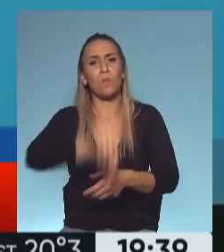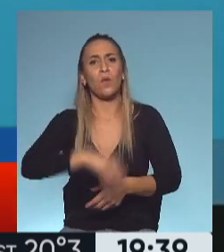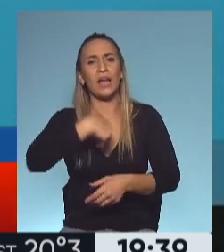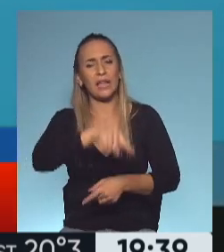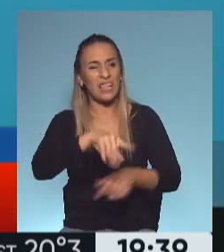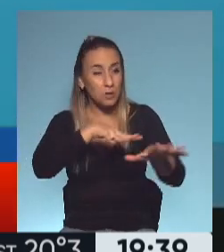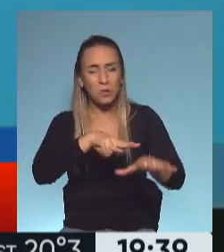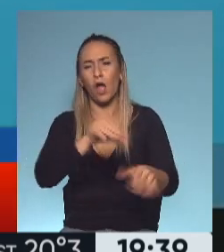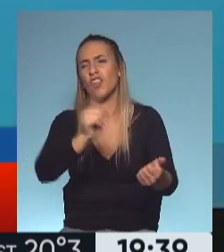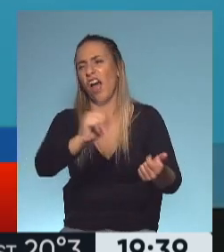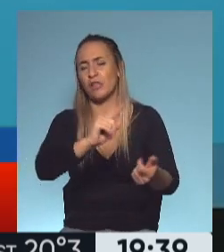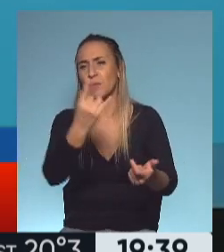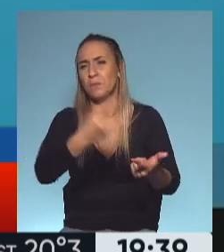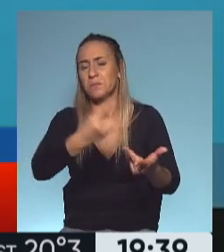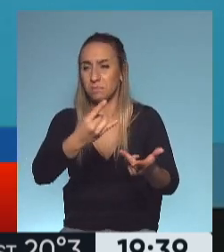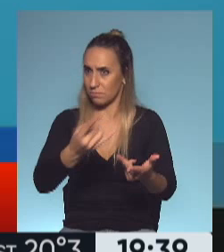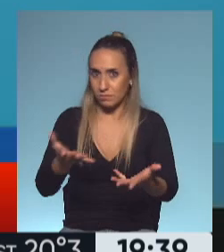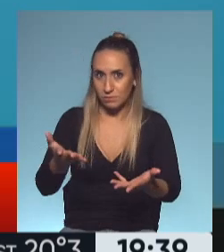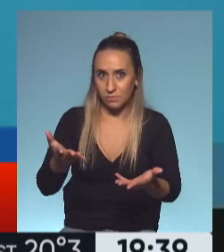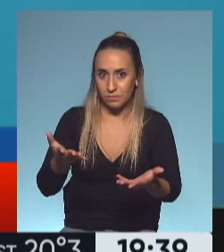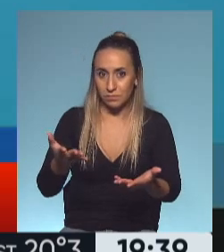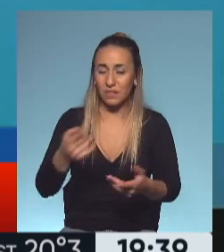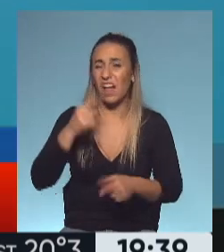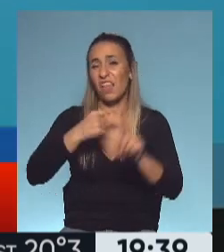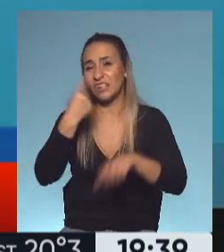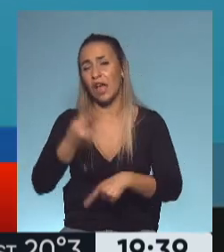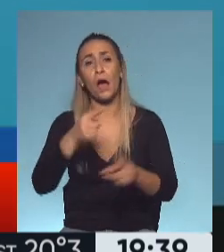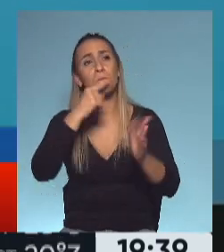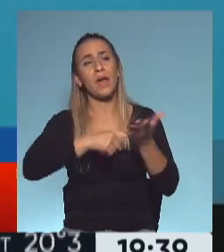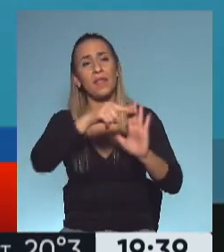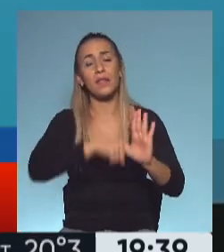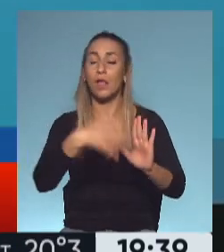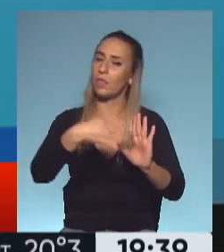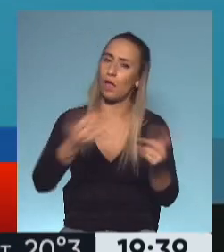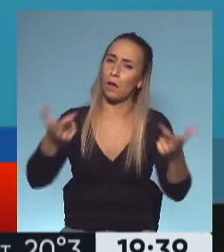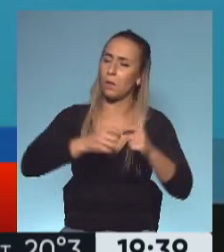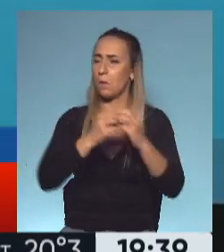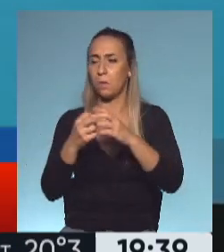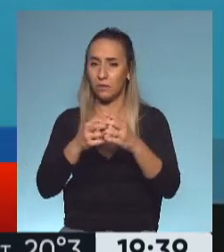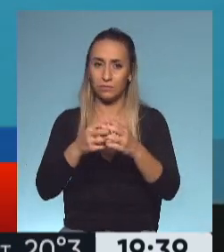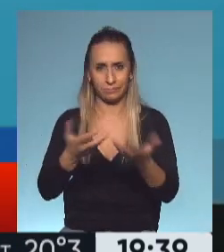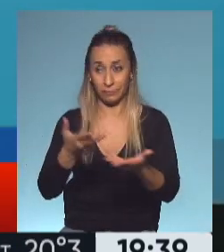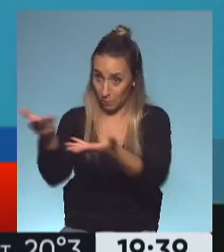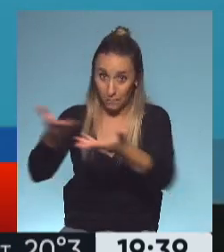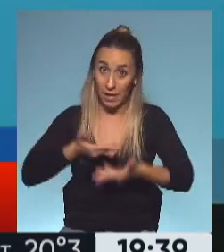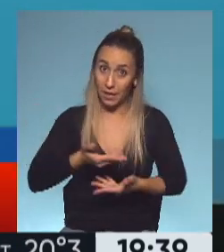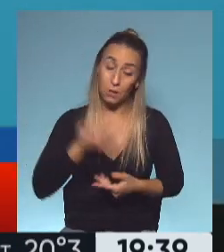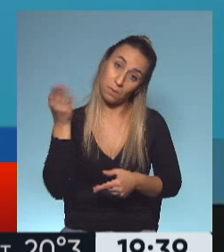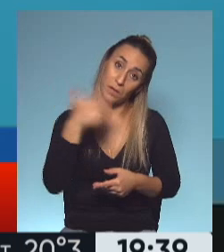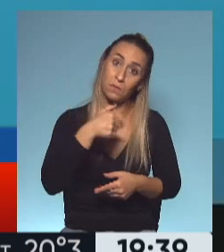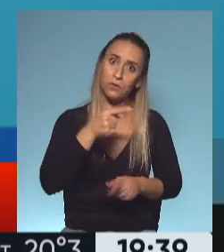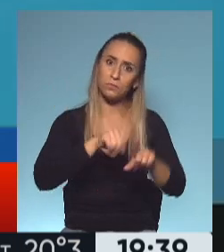Argentina, los que entonces sostienen que tal medida hay que discutirla o verla. Los invito a recorrer